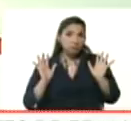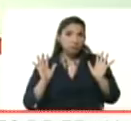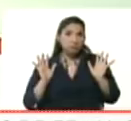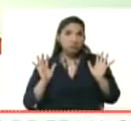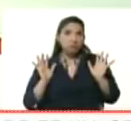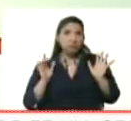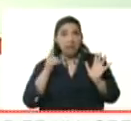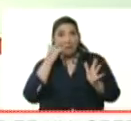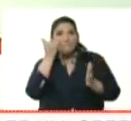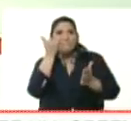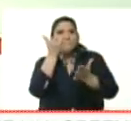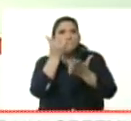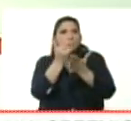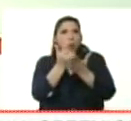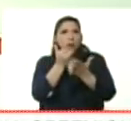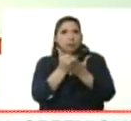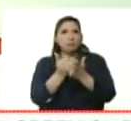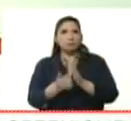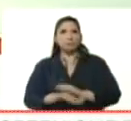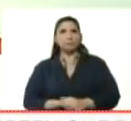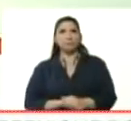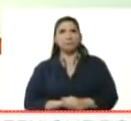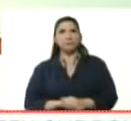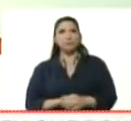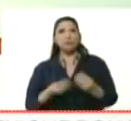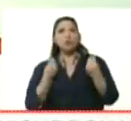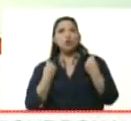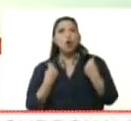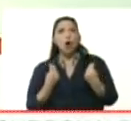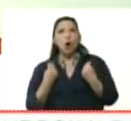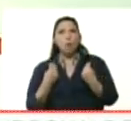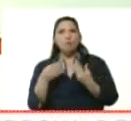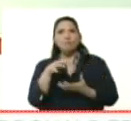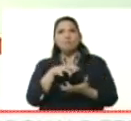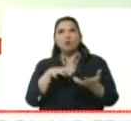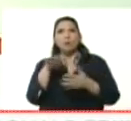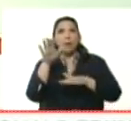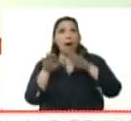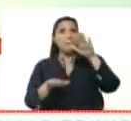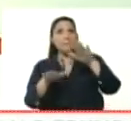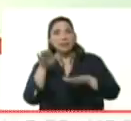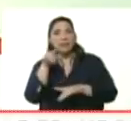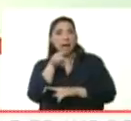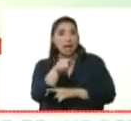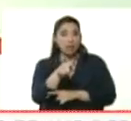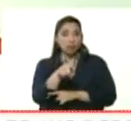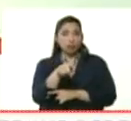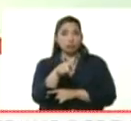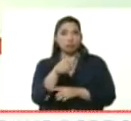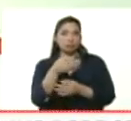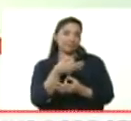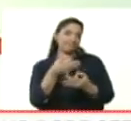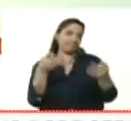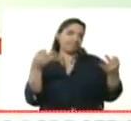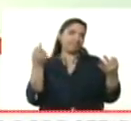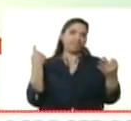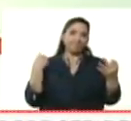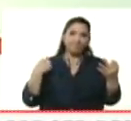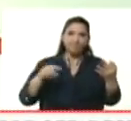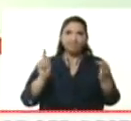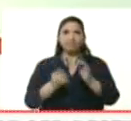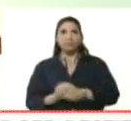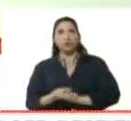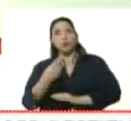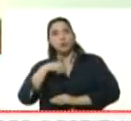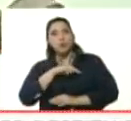para una muestra, pues, de cómo sabotearon. Y a pesar de eso, el éxito que tuvo ese encuentro. A nuestros